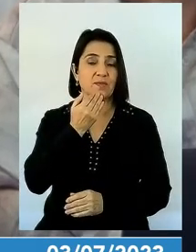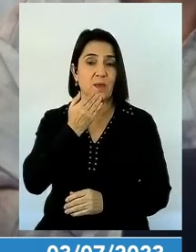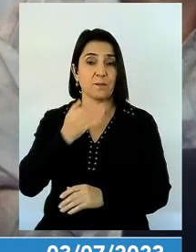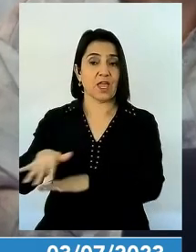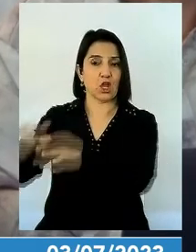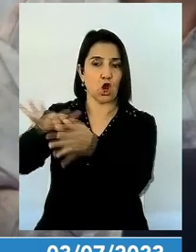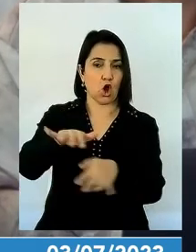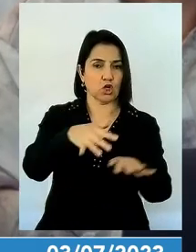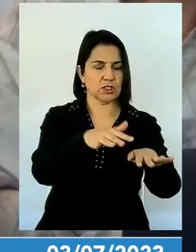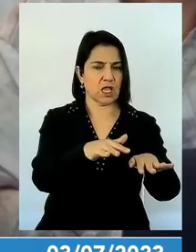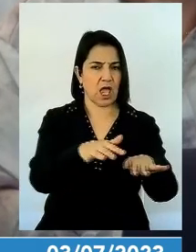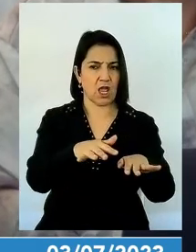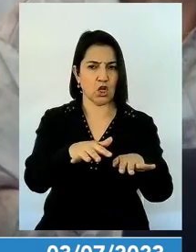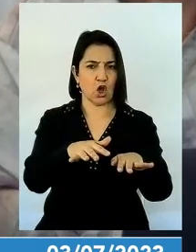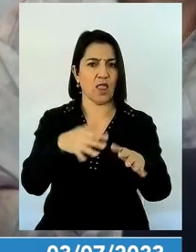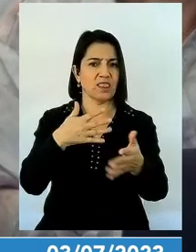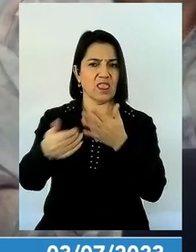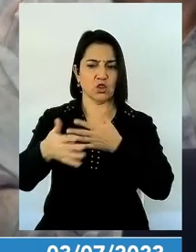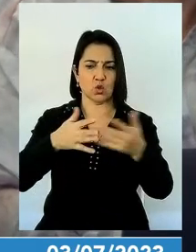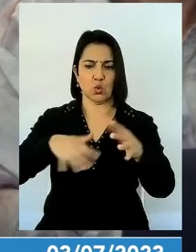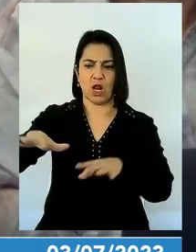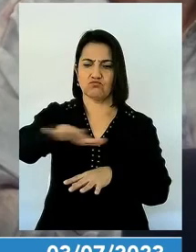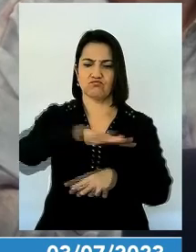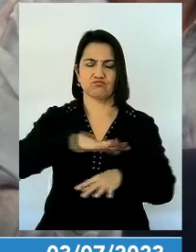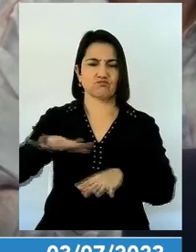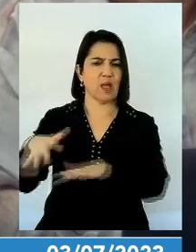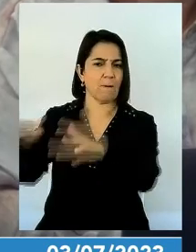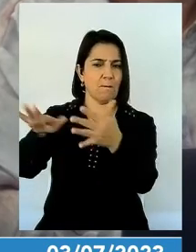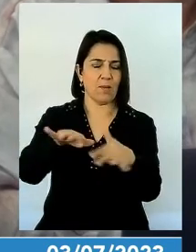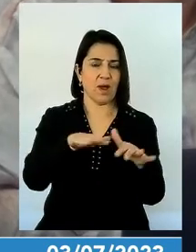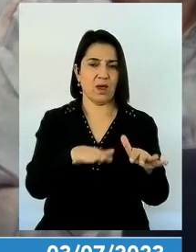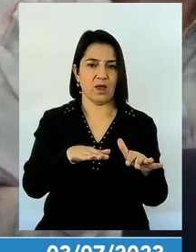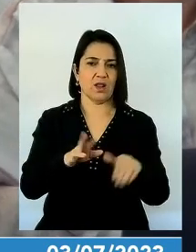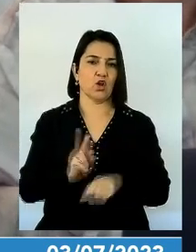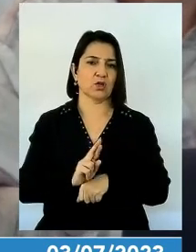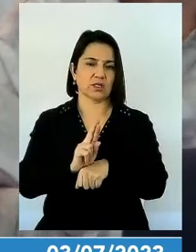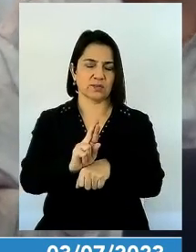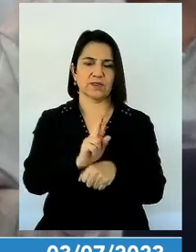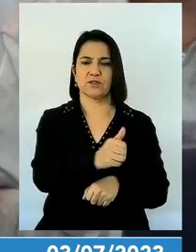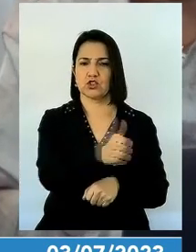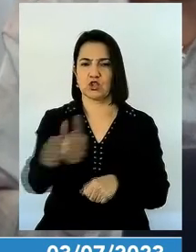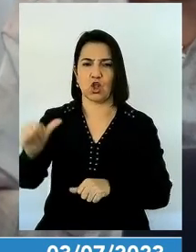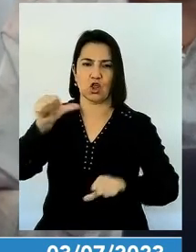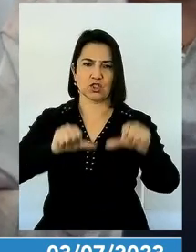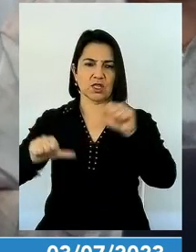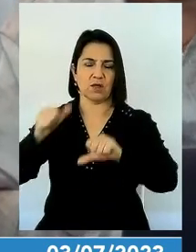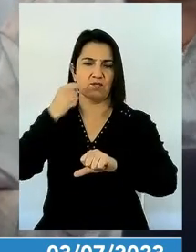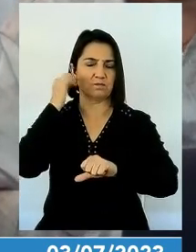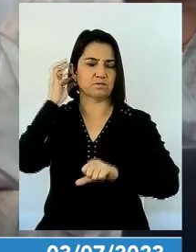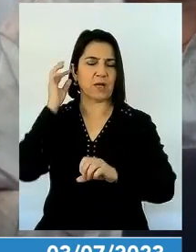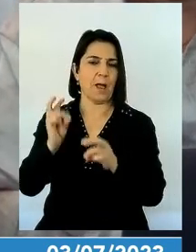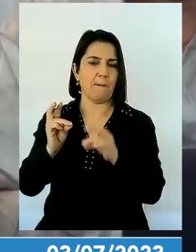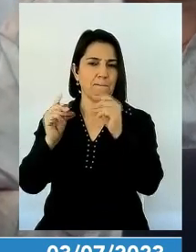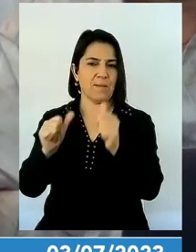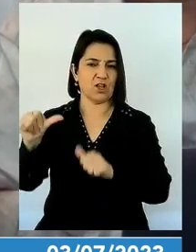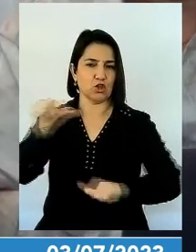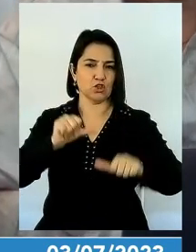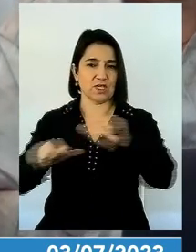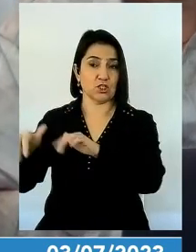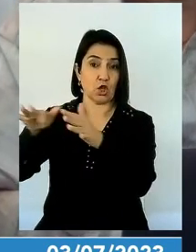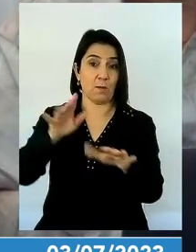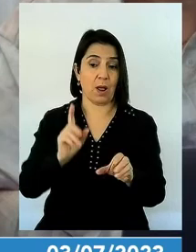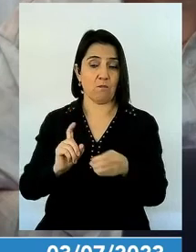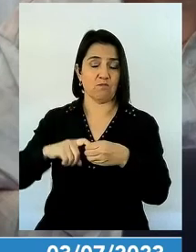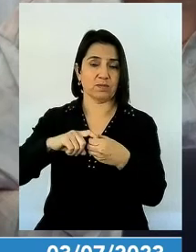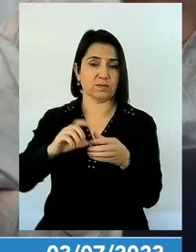ecosistemas marinos, y en nombre de todos los científicos y científicas expertos en ciencias del mar que la conforman, me dirijo a ustedes